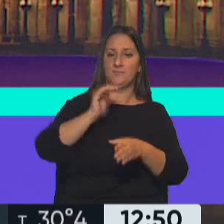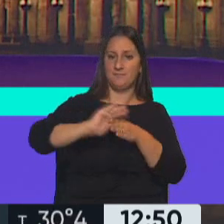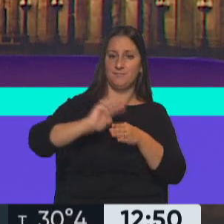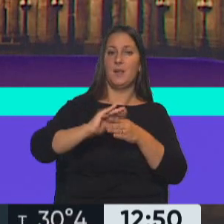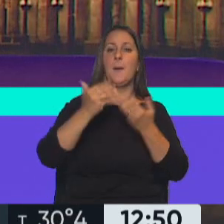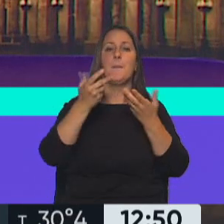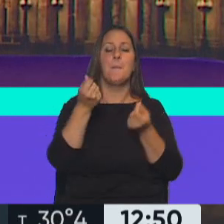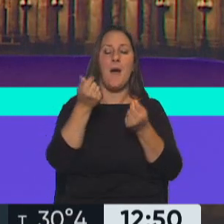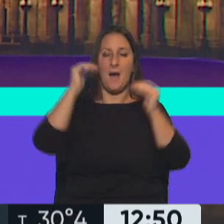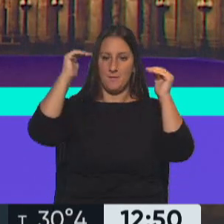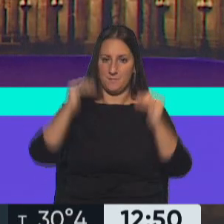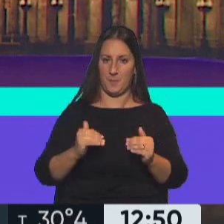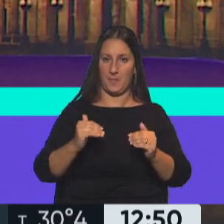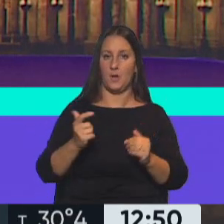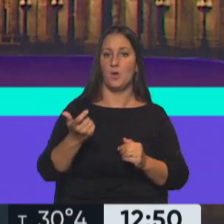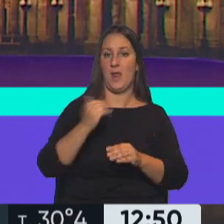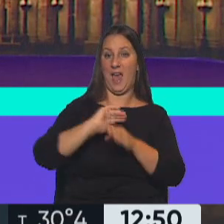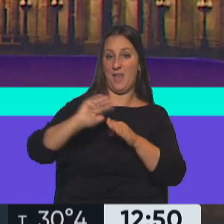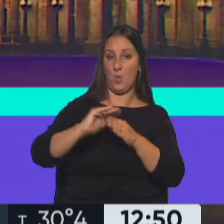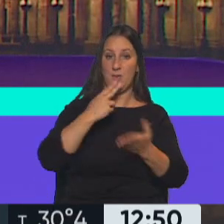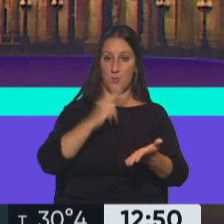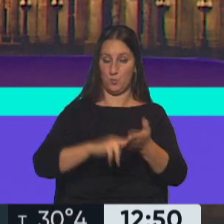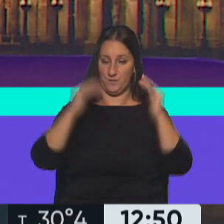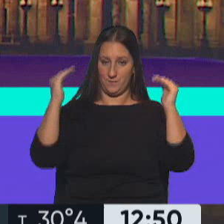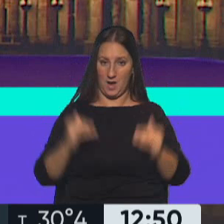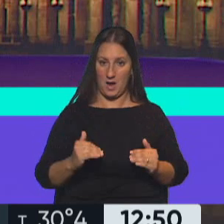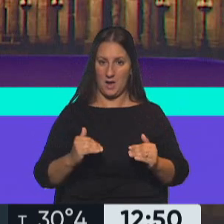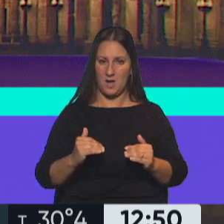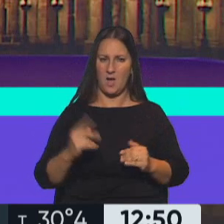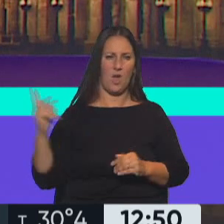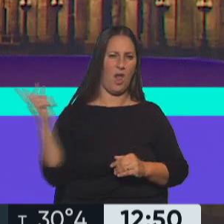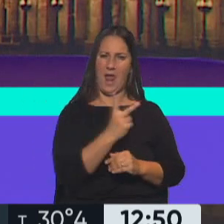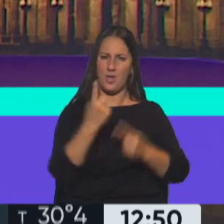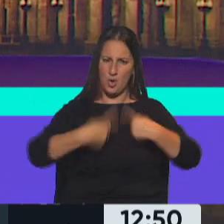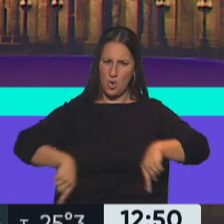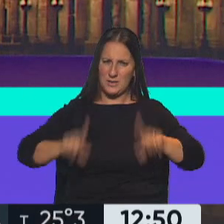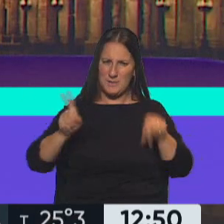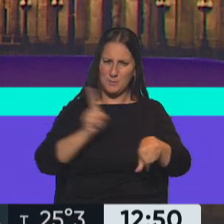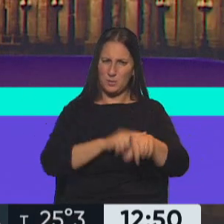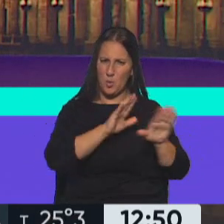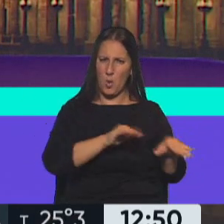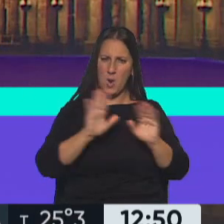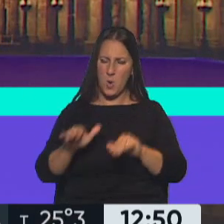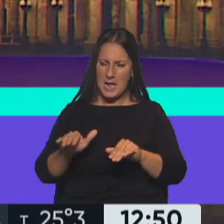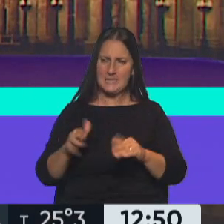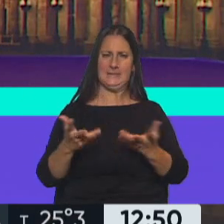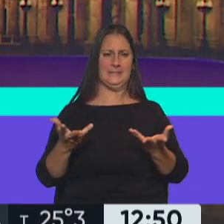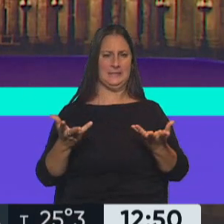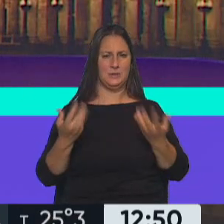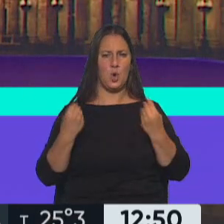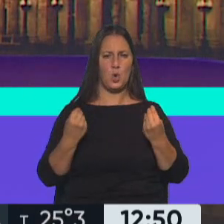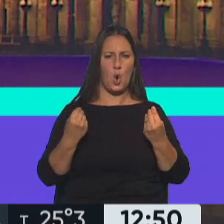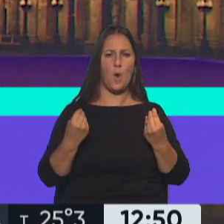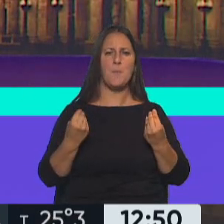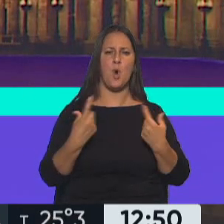el peso del rojo fiscal sobre el PBI. ¿Es posible que las 2 cosas pasen al mismo tiempo? Quizás se preguntan eso, ¿cómo va a